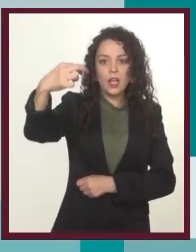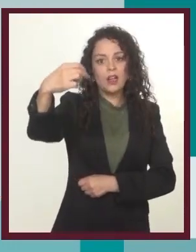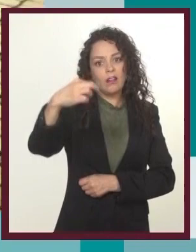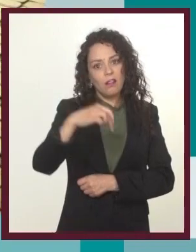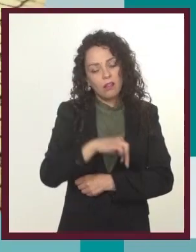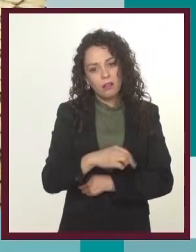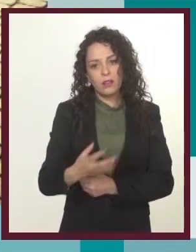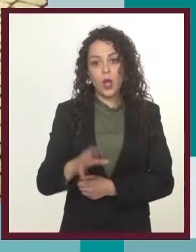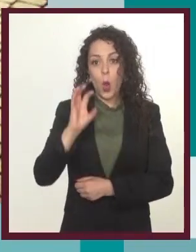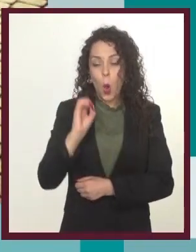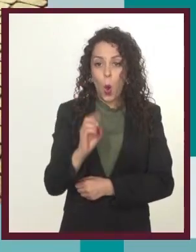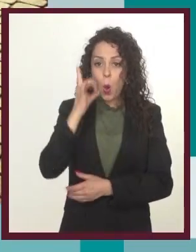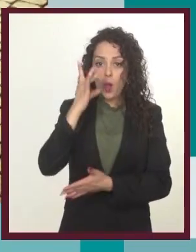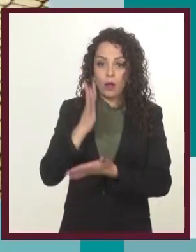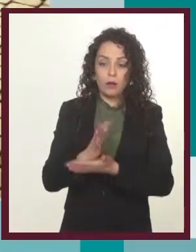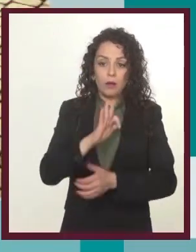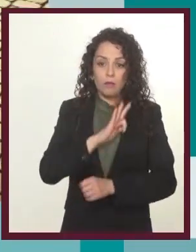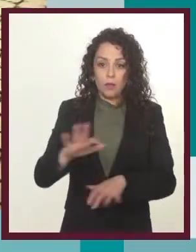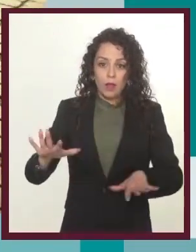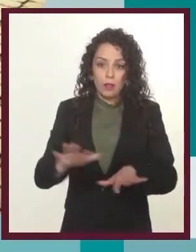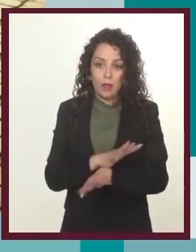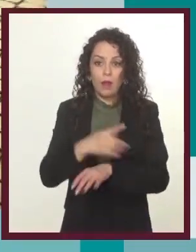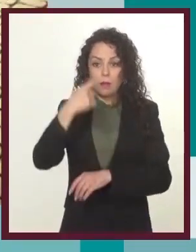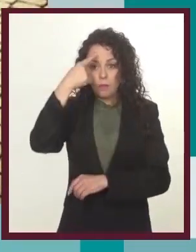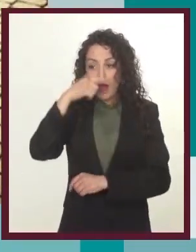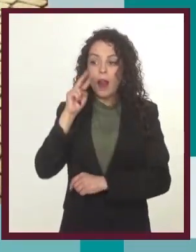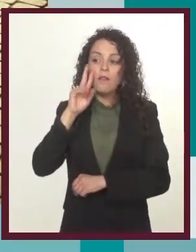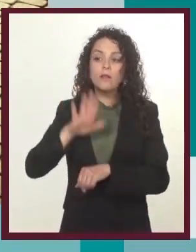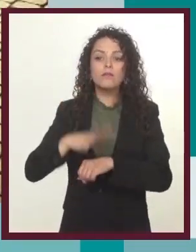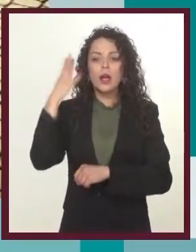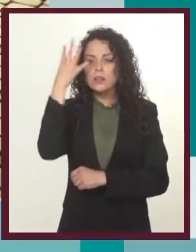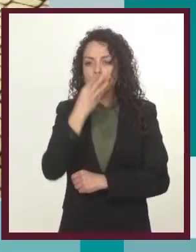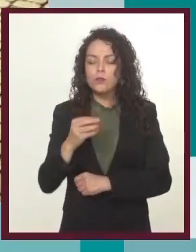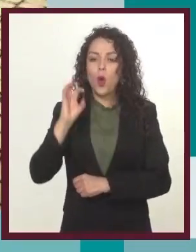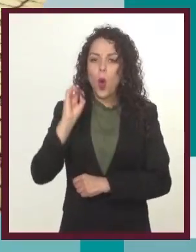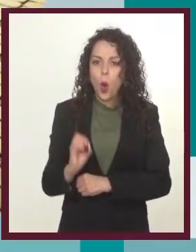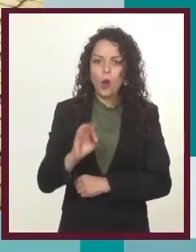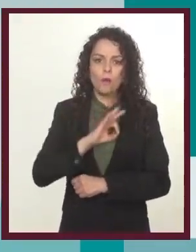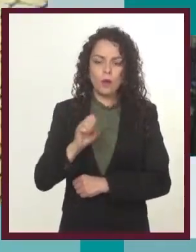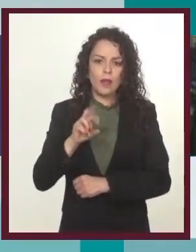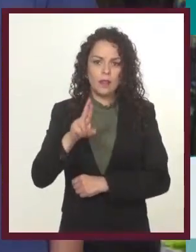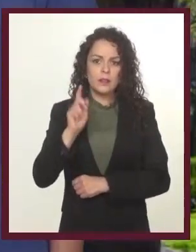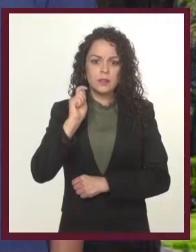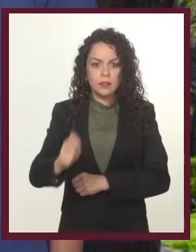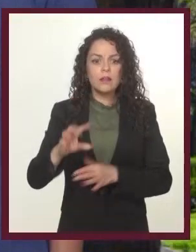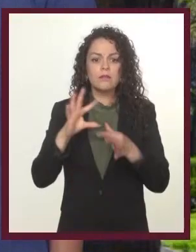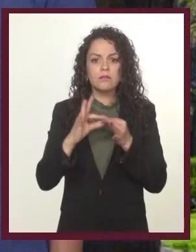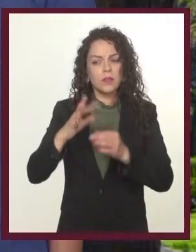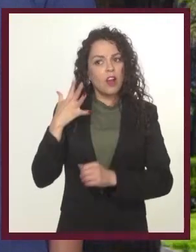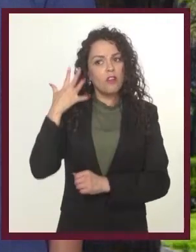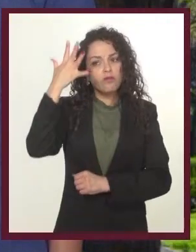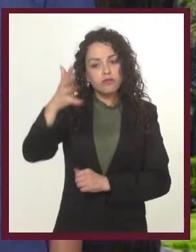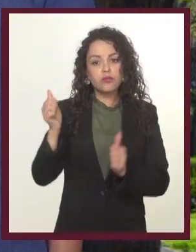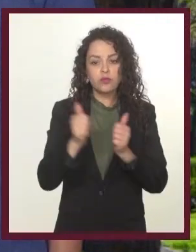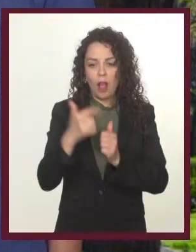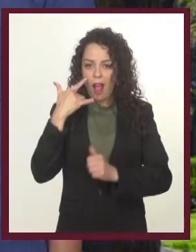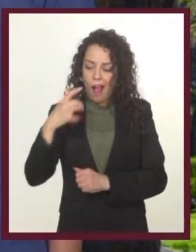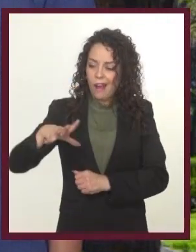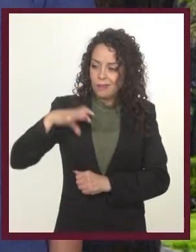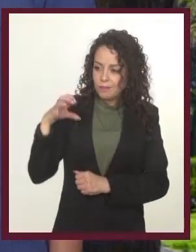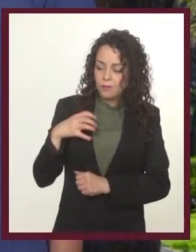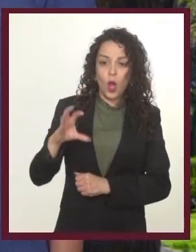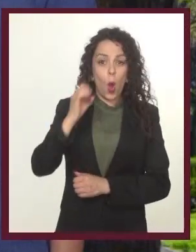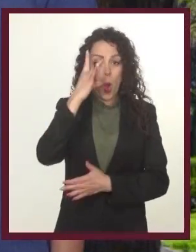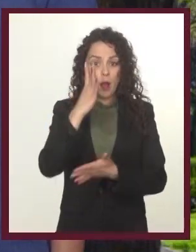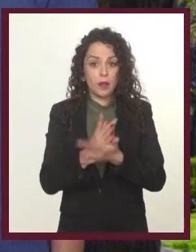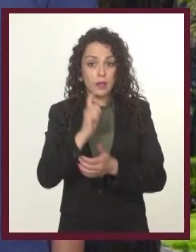bajarlas. O simplemente creemos que pueden mejorar estéticamente. O son un buen pretexto para hablar del futuro y del esfuerzo.